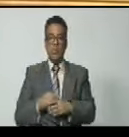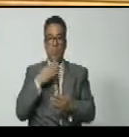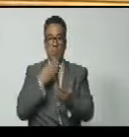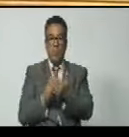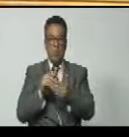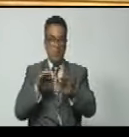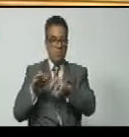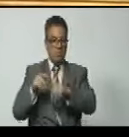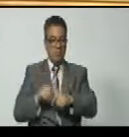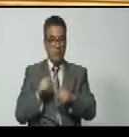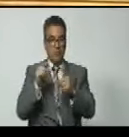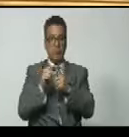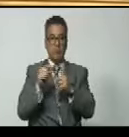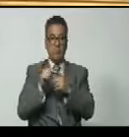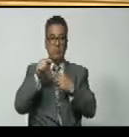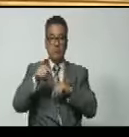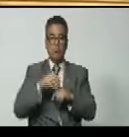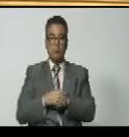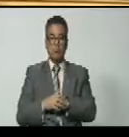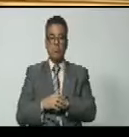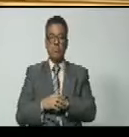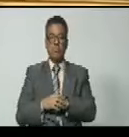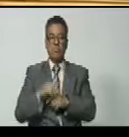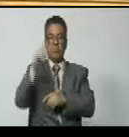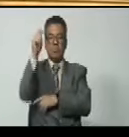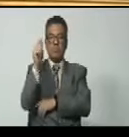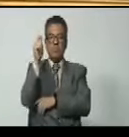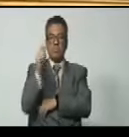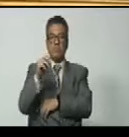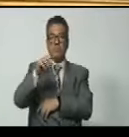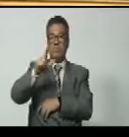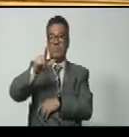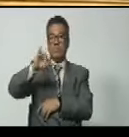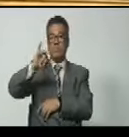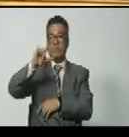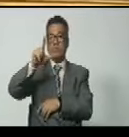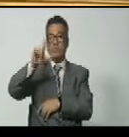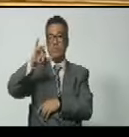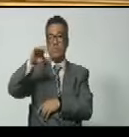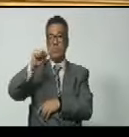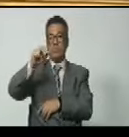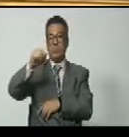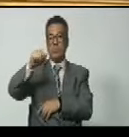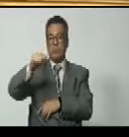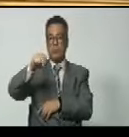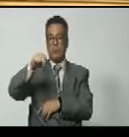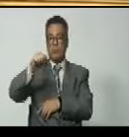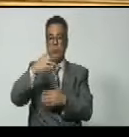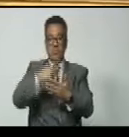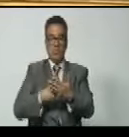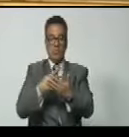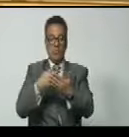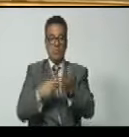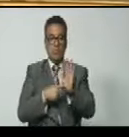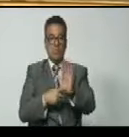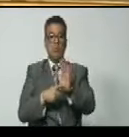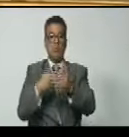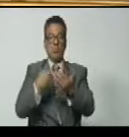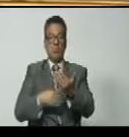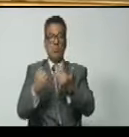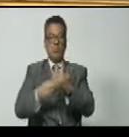Gracias, secretaria. Déjame el derecho de palabra a la diputada Liliana González para que presente el proyecto de